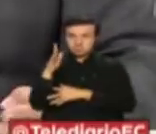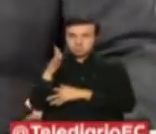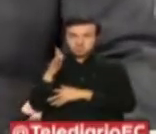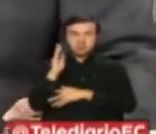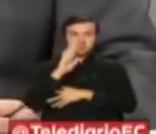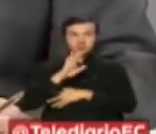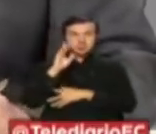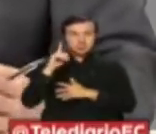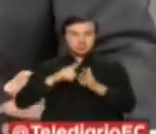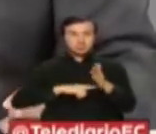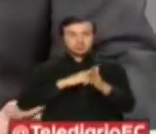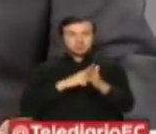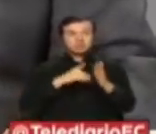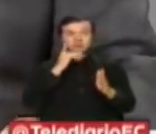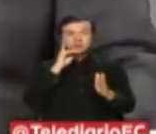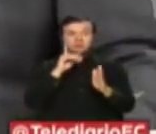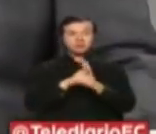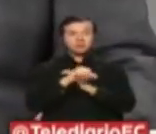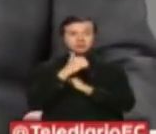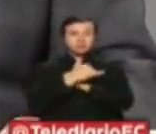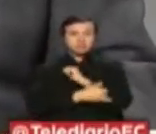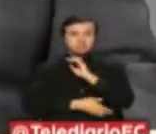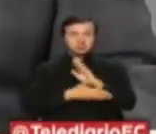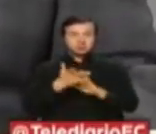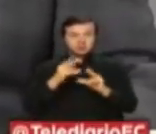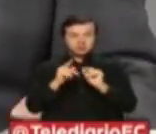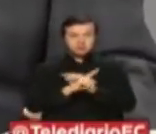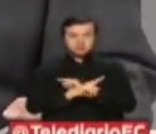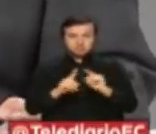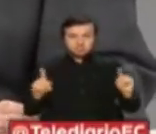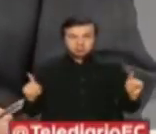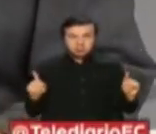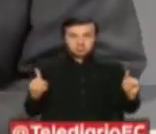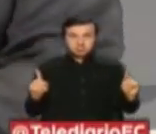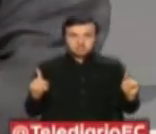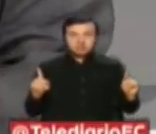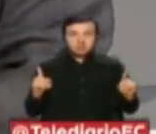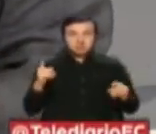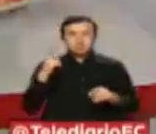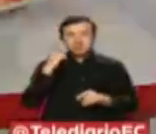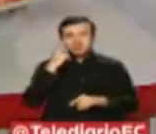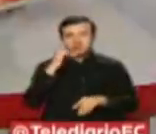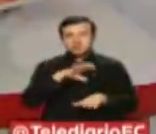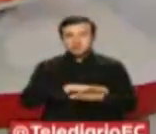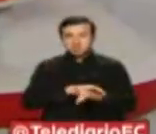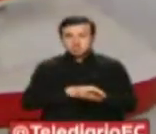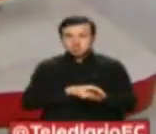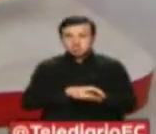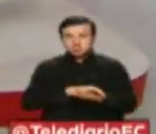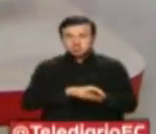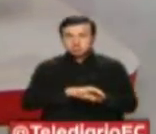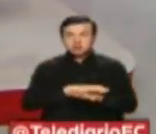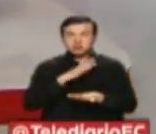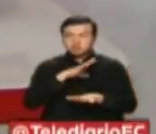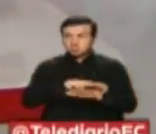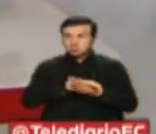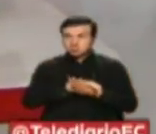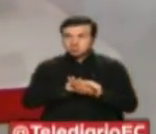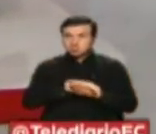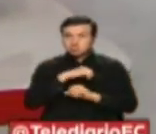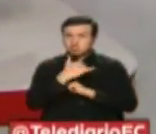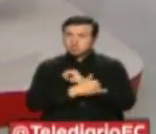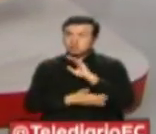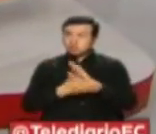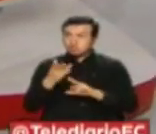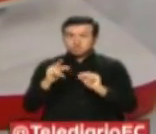impidió denunciar que se le impidió salir del país evidentemente cabe pensar que con un grillete en el tobillo no podía salir del